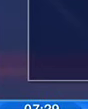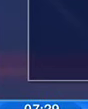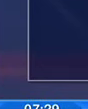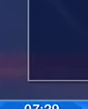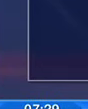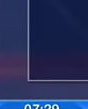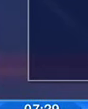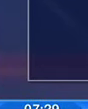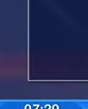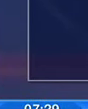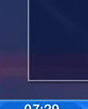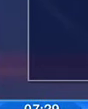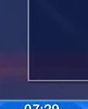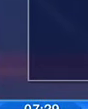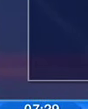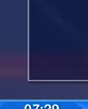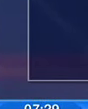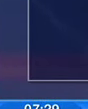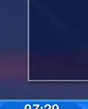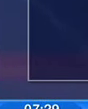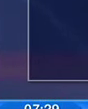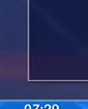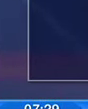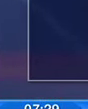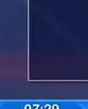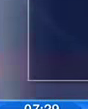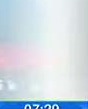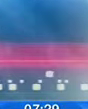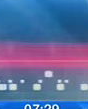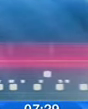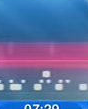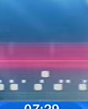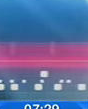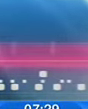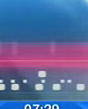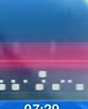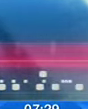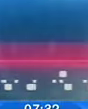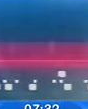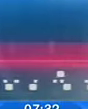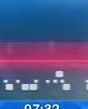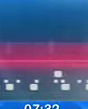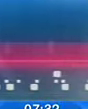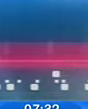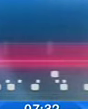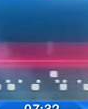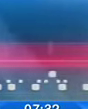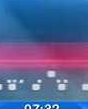según el anexo 1?